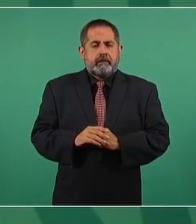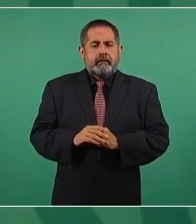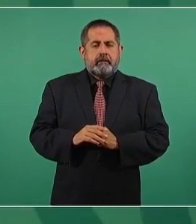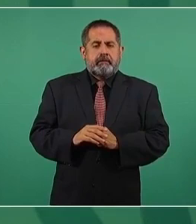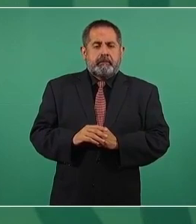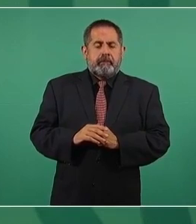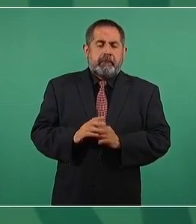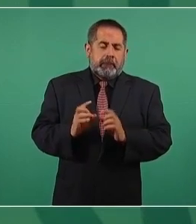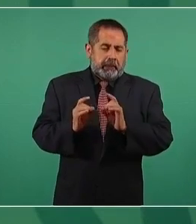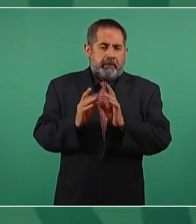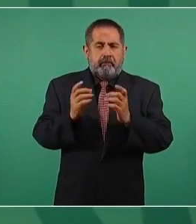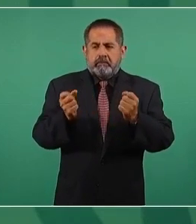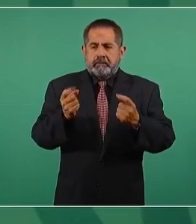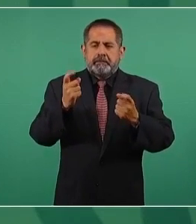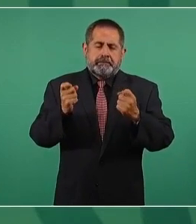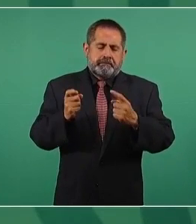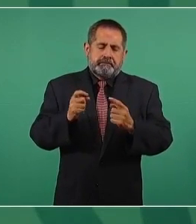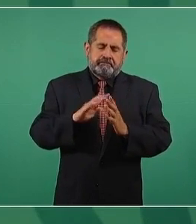adelantaron,